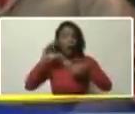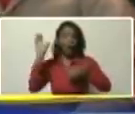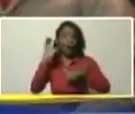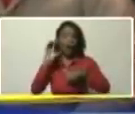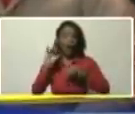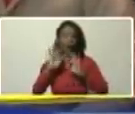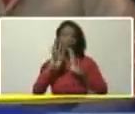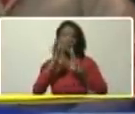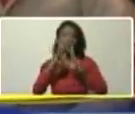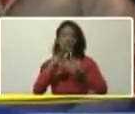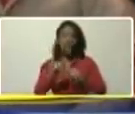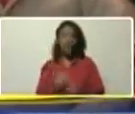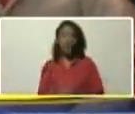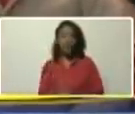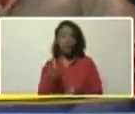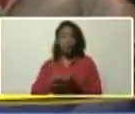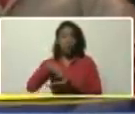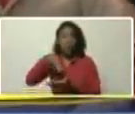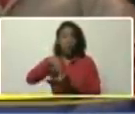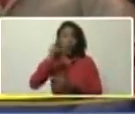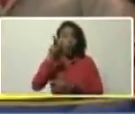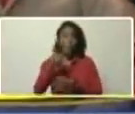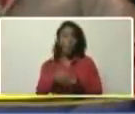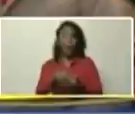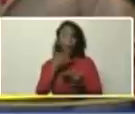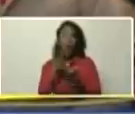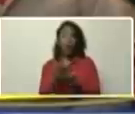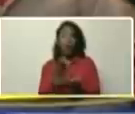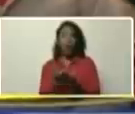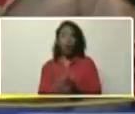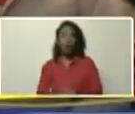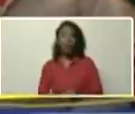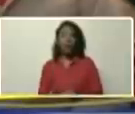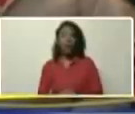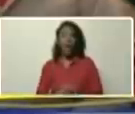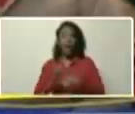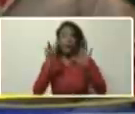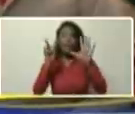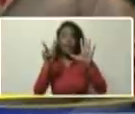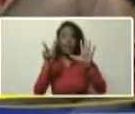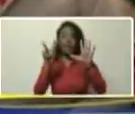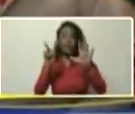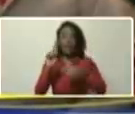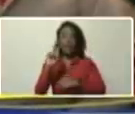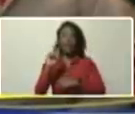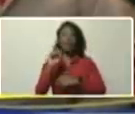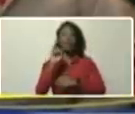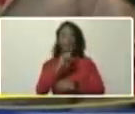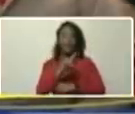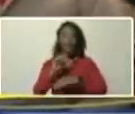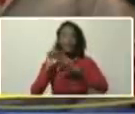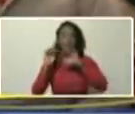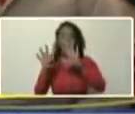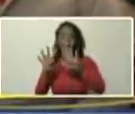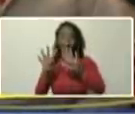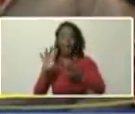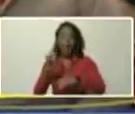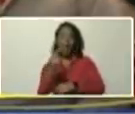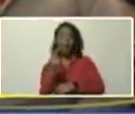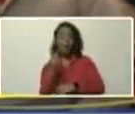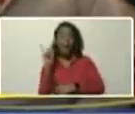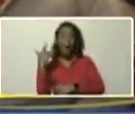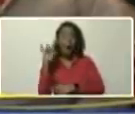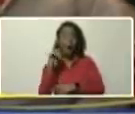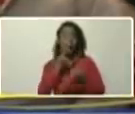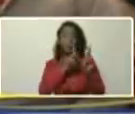Caracas. Se levantaron 2.000 propuestas en 7-19 ejes. Y allí tenemos el programa